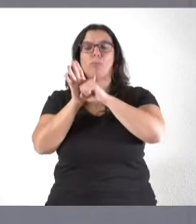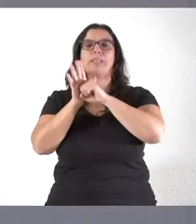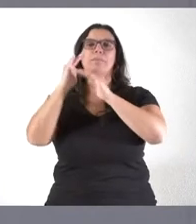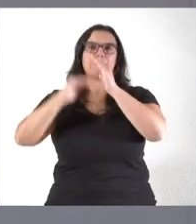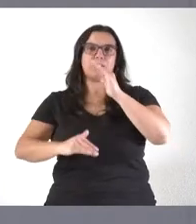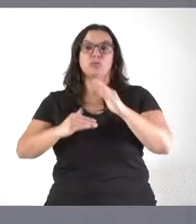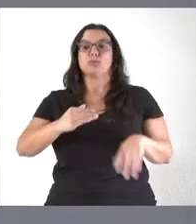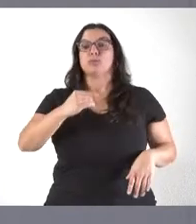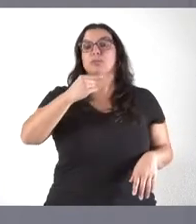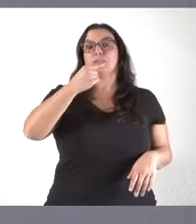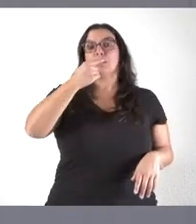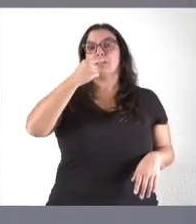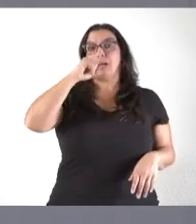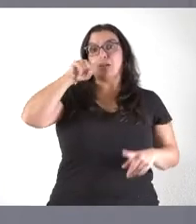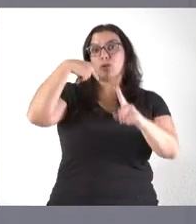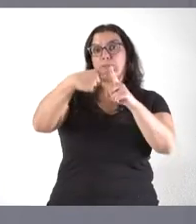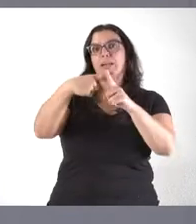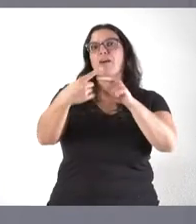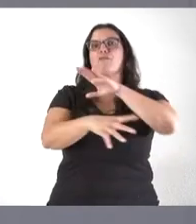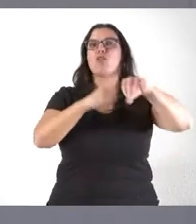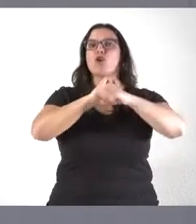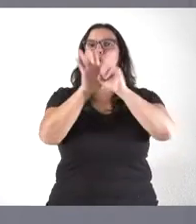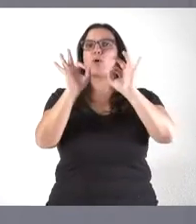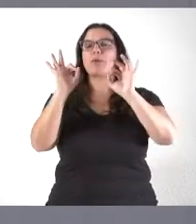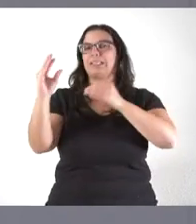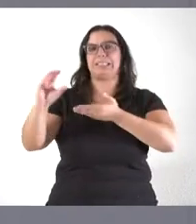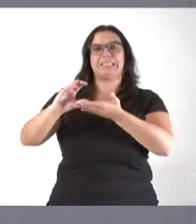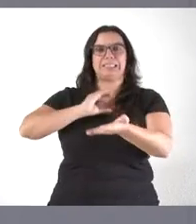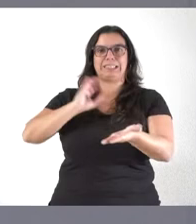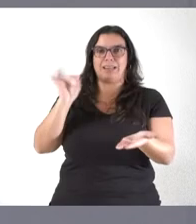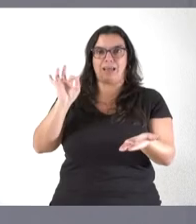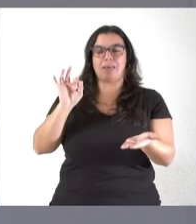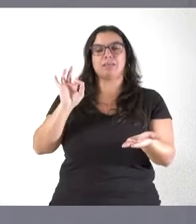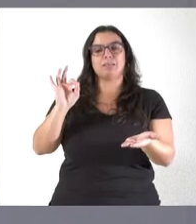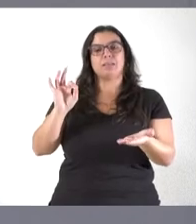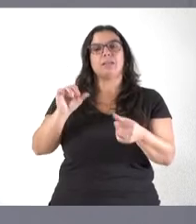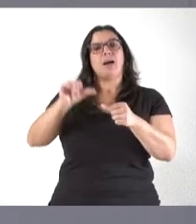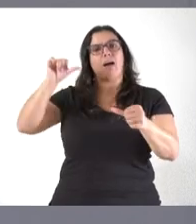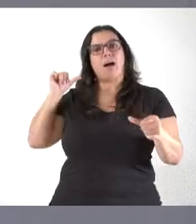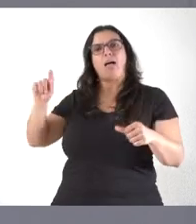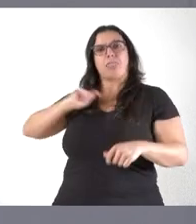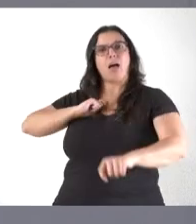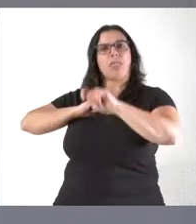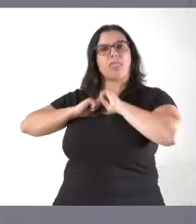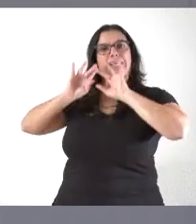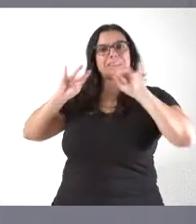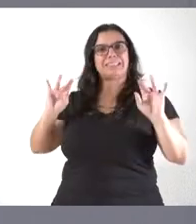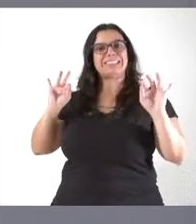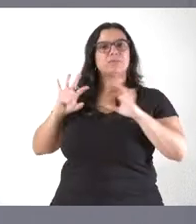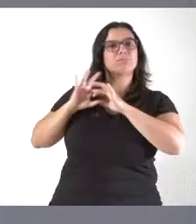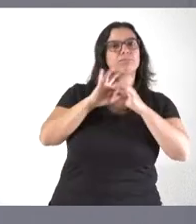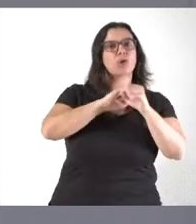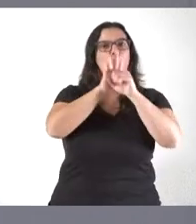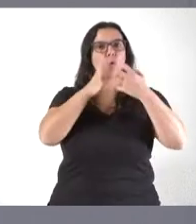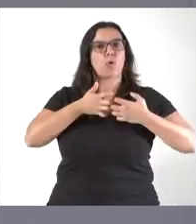el año 2023 no habrá fondos que sí que hemos dispuestos en ejercicios anteriores Y por tanto hay una disminución